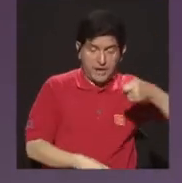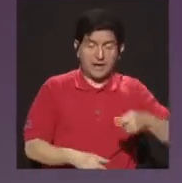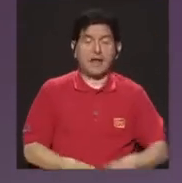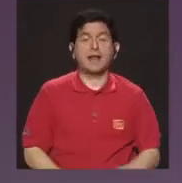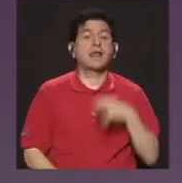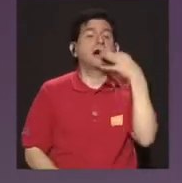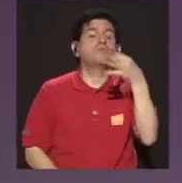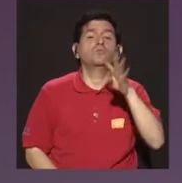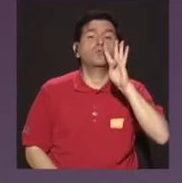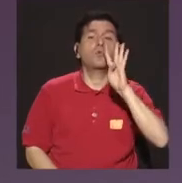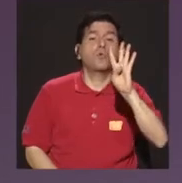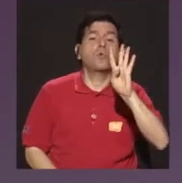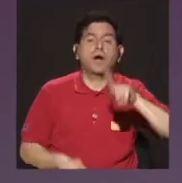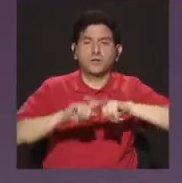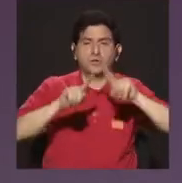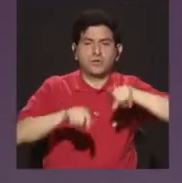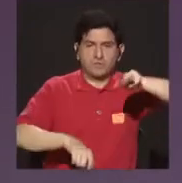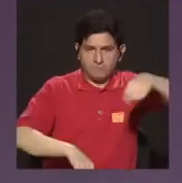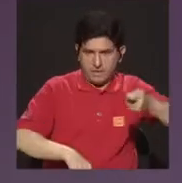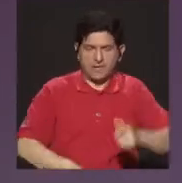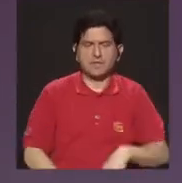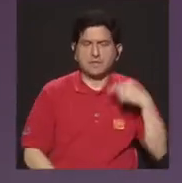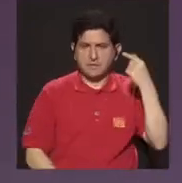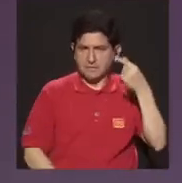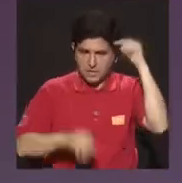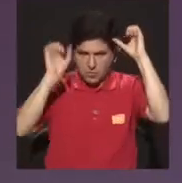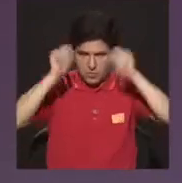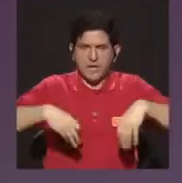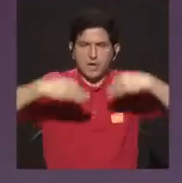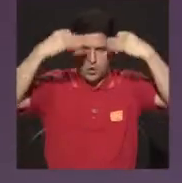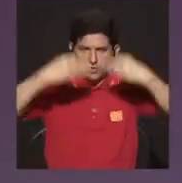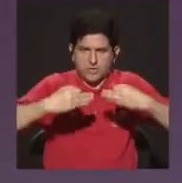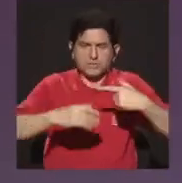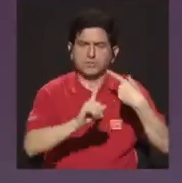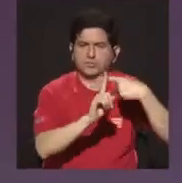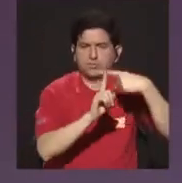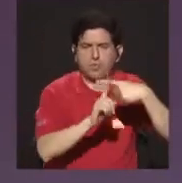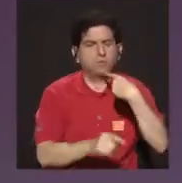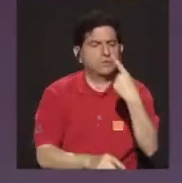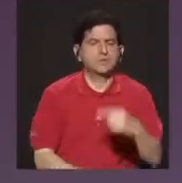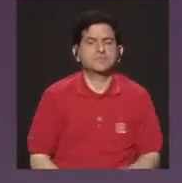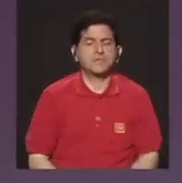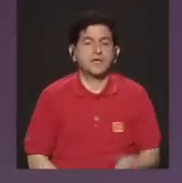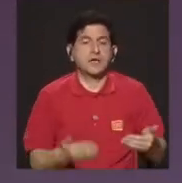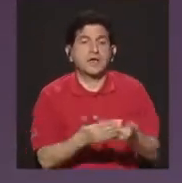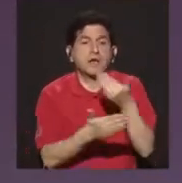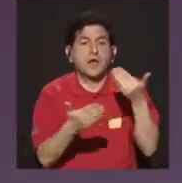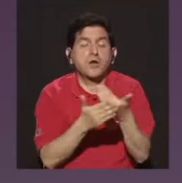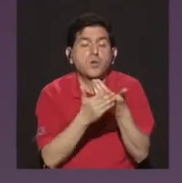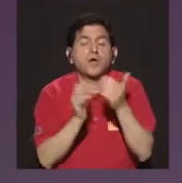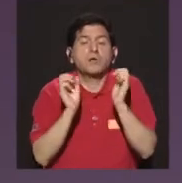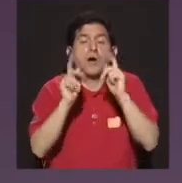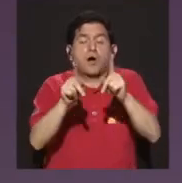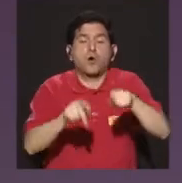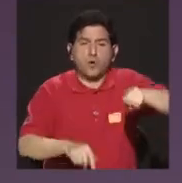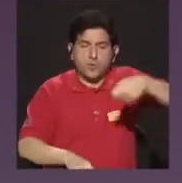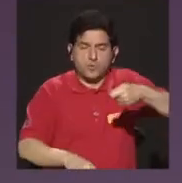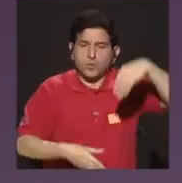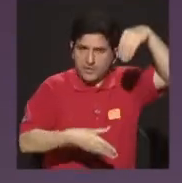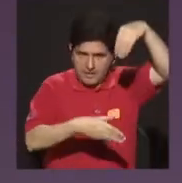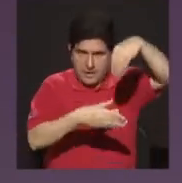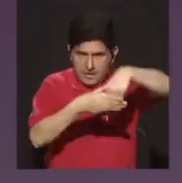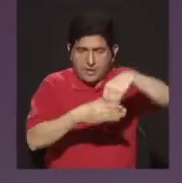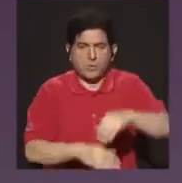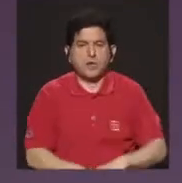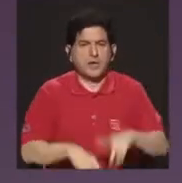canales entonces el estado puede tomar en medidas afirmativas para decir en estos nuevos posibles canales vamos a incluir